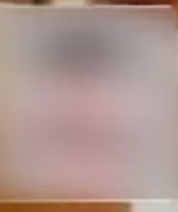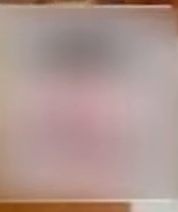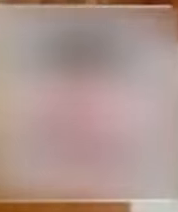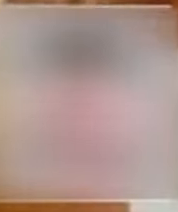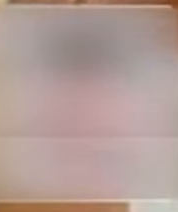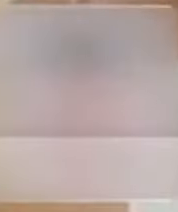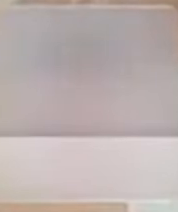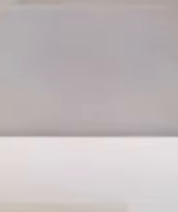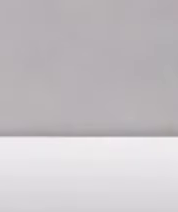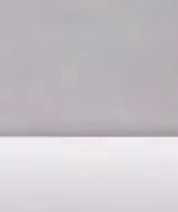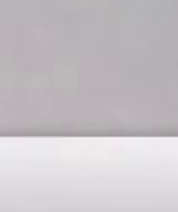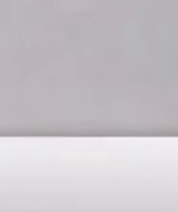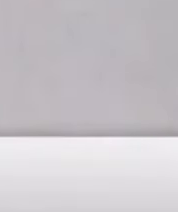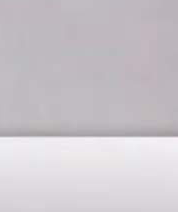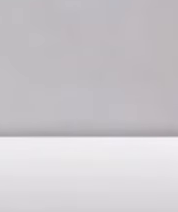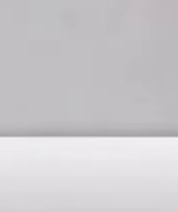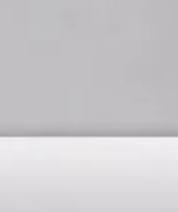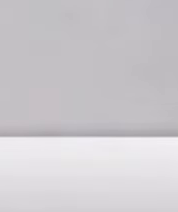T